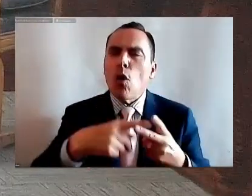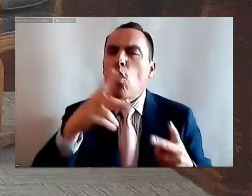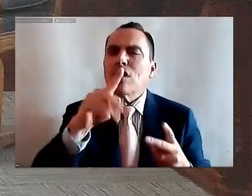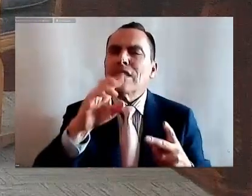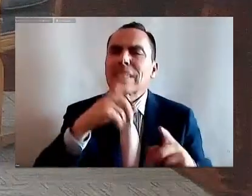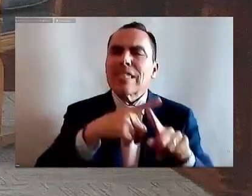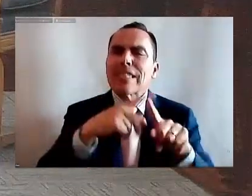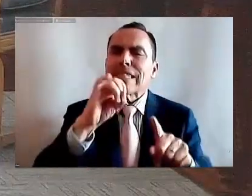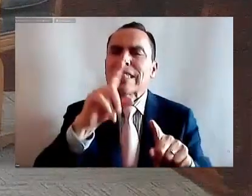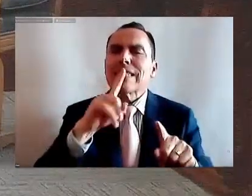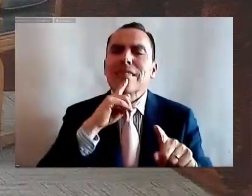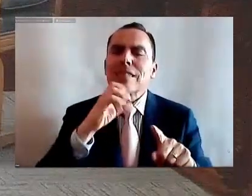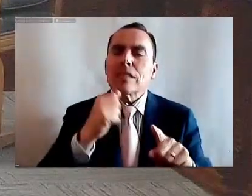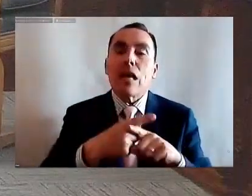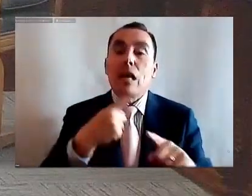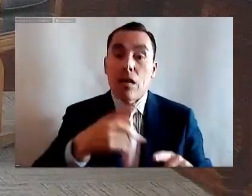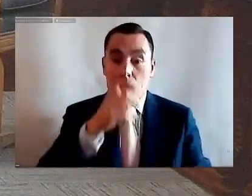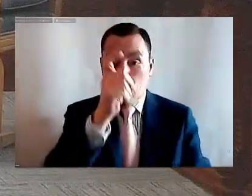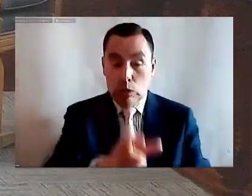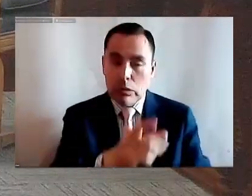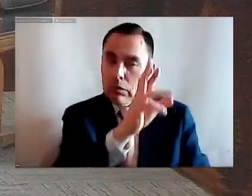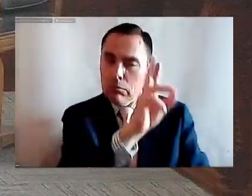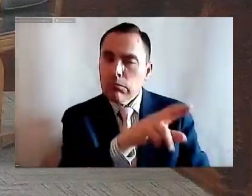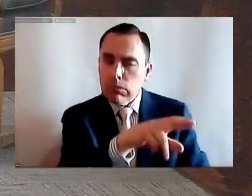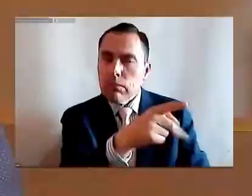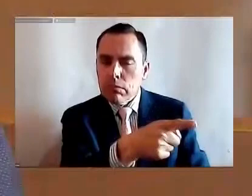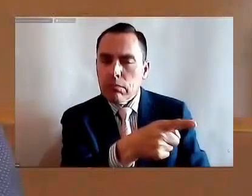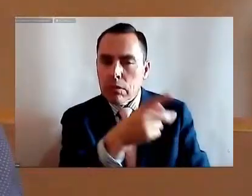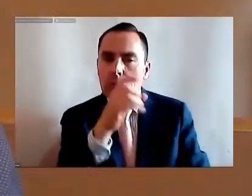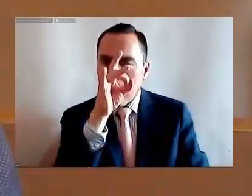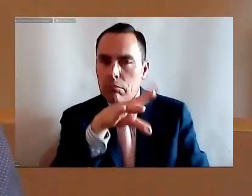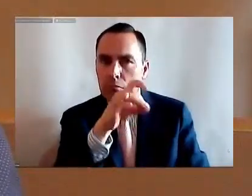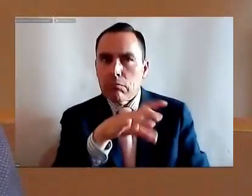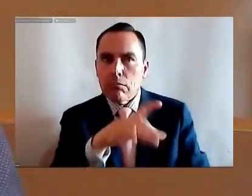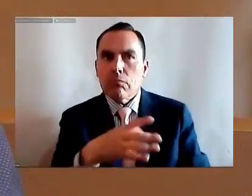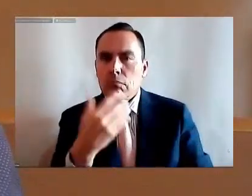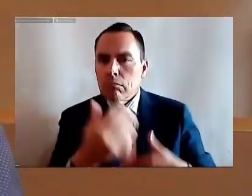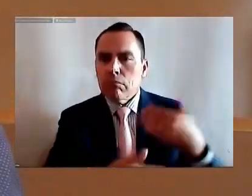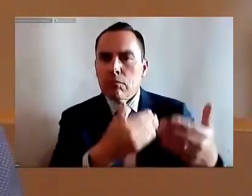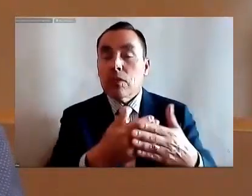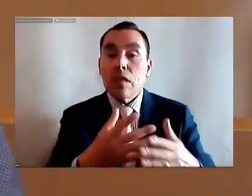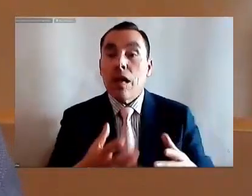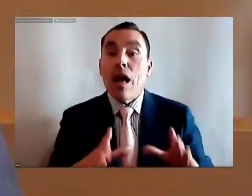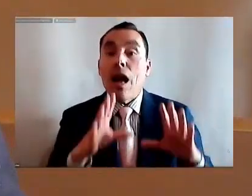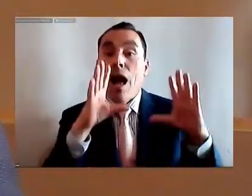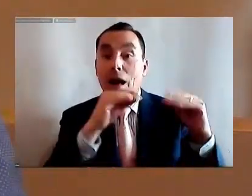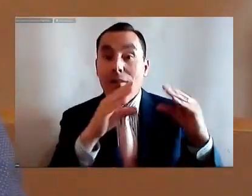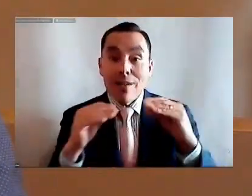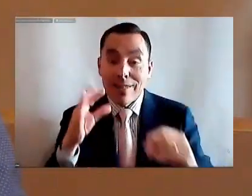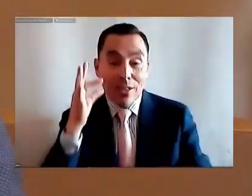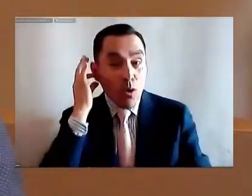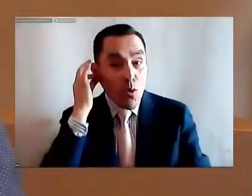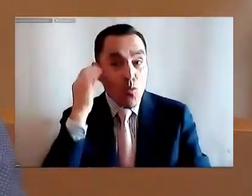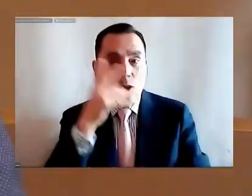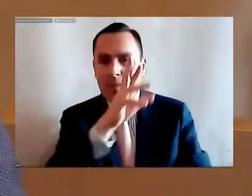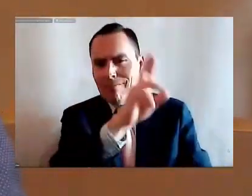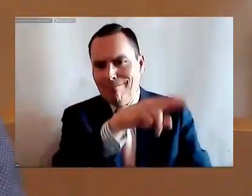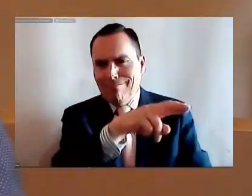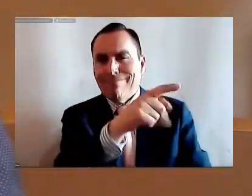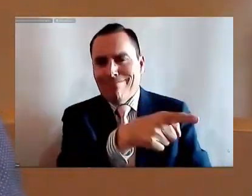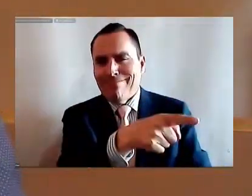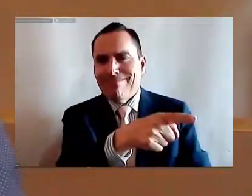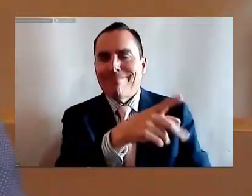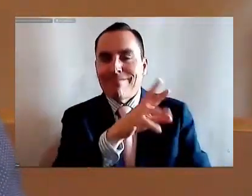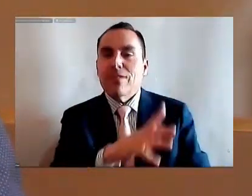de la persona razonable, que parece que los movimientos feministas dicen que hablar de la mujer razonable para hacer el análisis en el